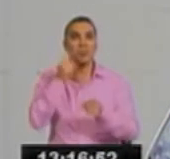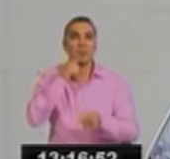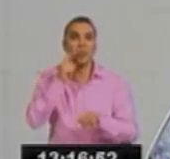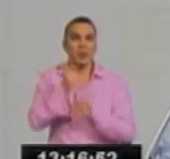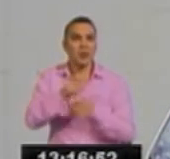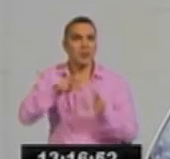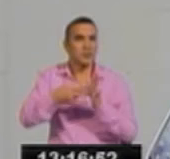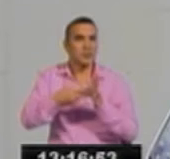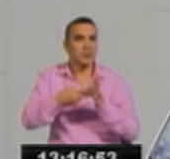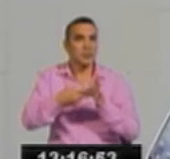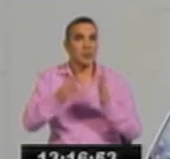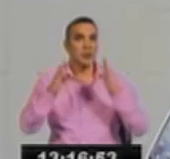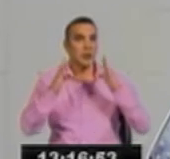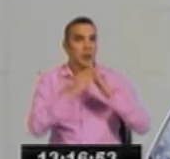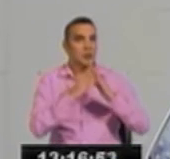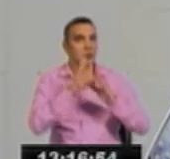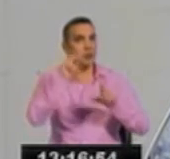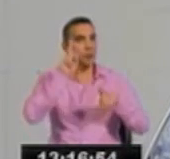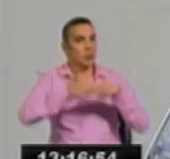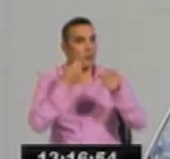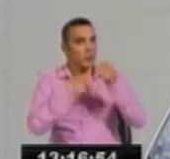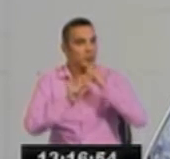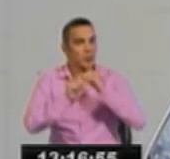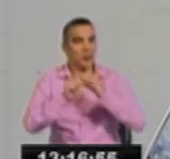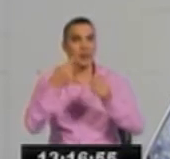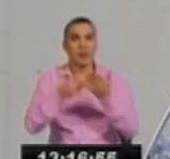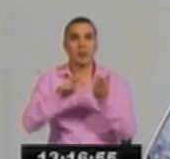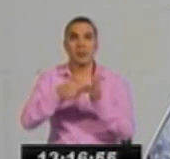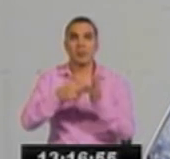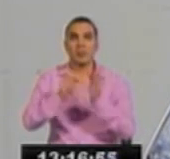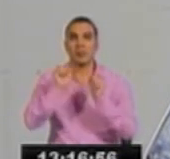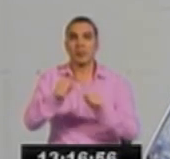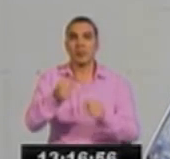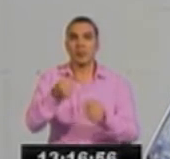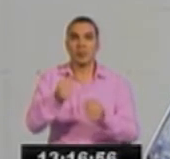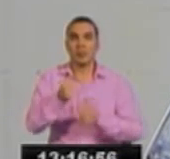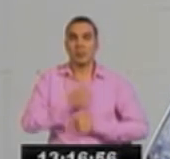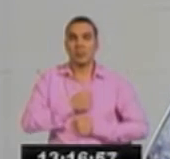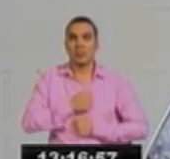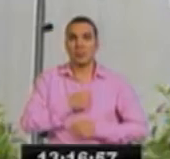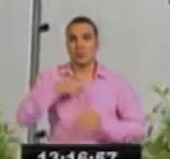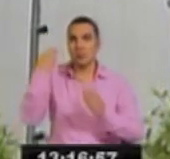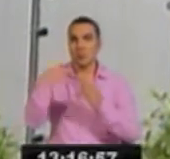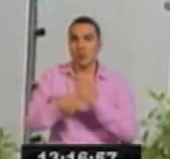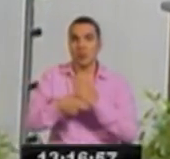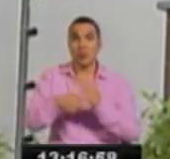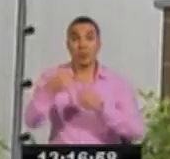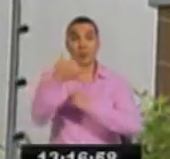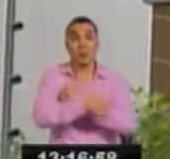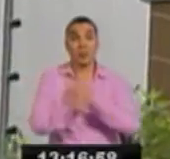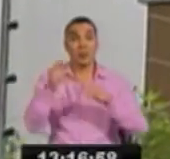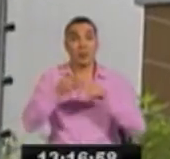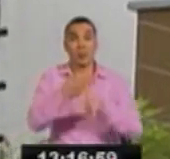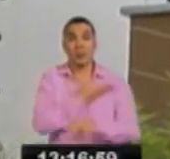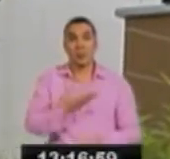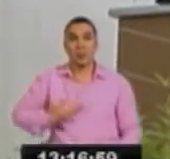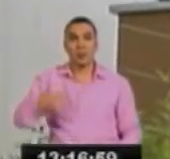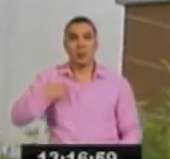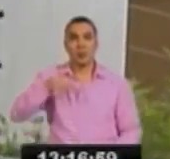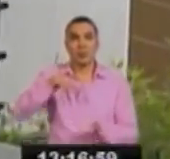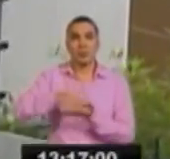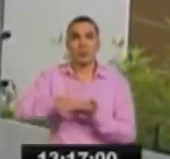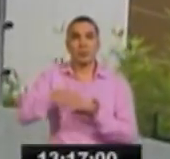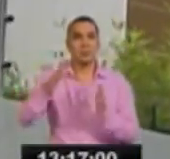decir, de bienes que aseguren el cumplimiento de las multas. En el país, el expresidente tiene registrado